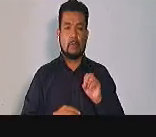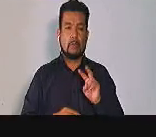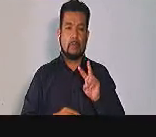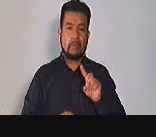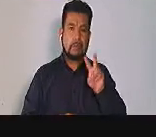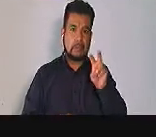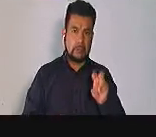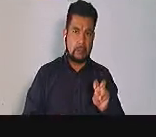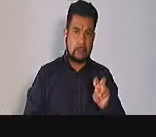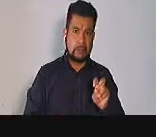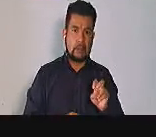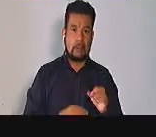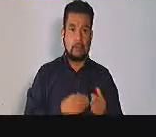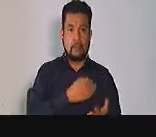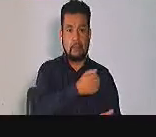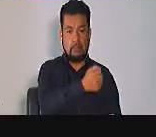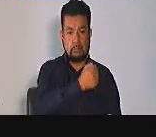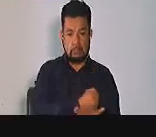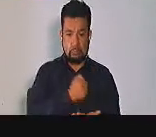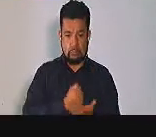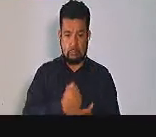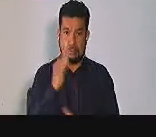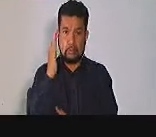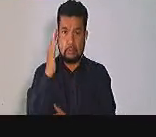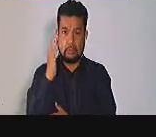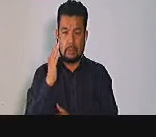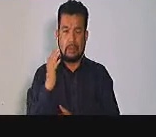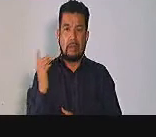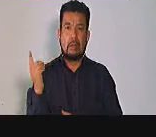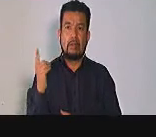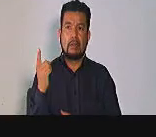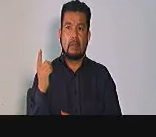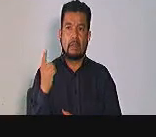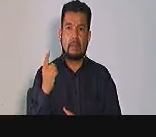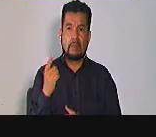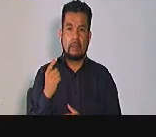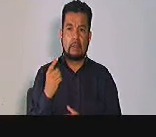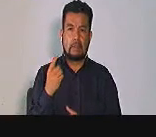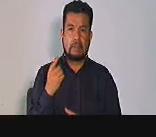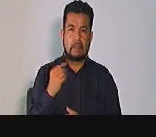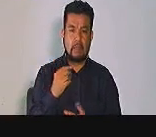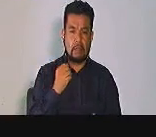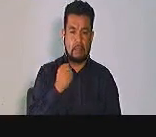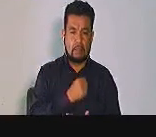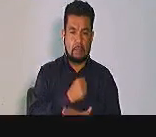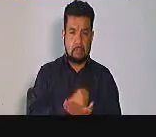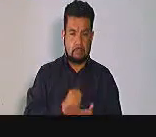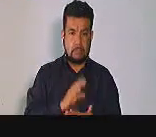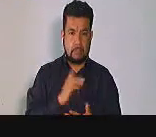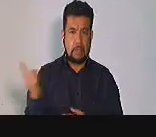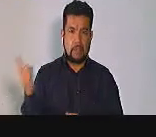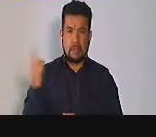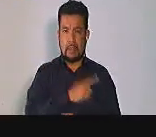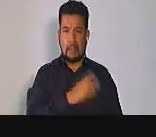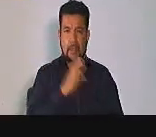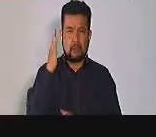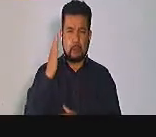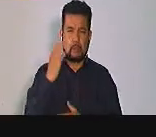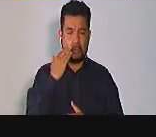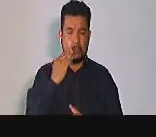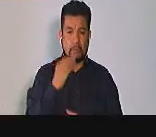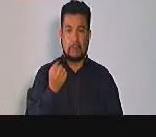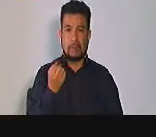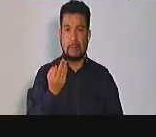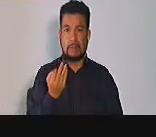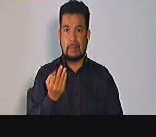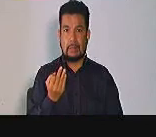cuales tienen radicación de ponencia del día, le confirmo, el día